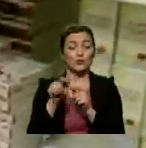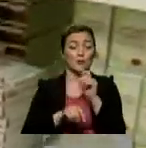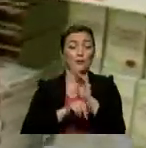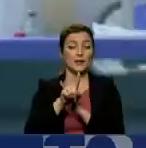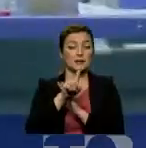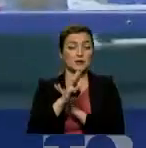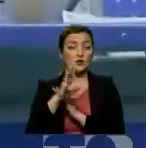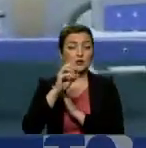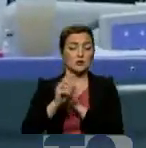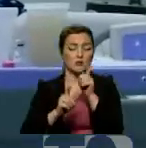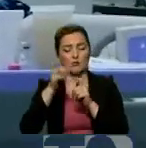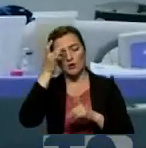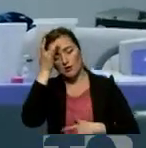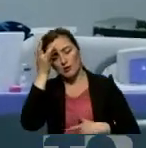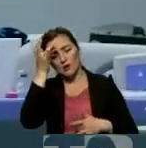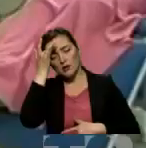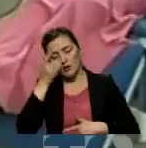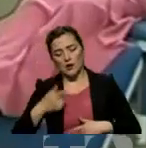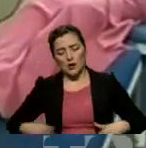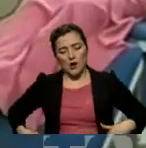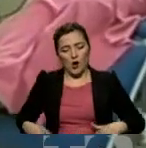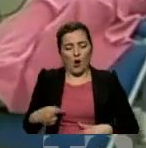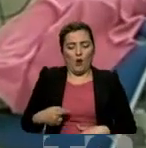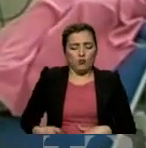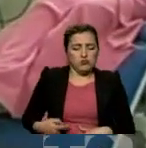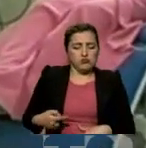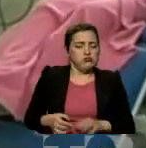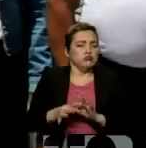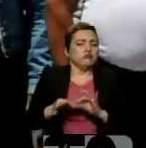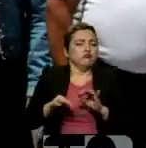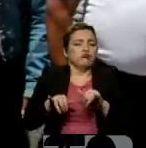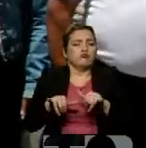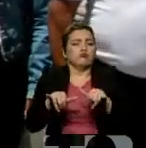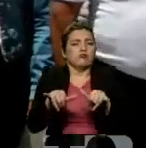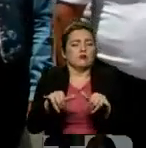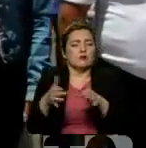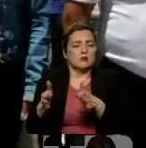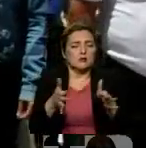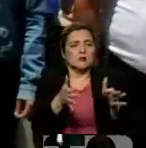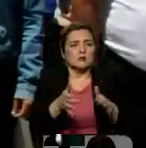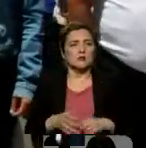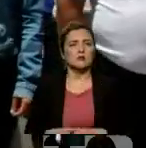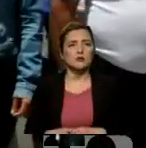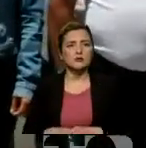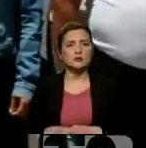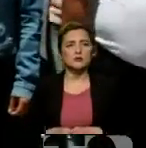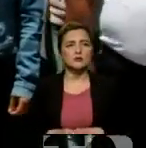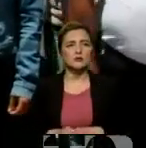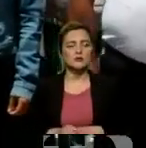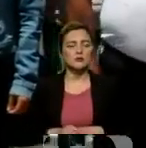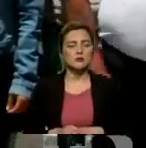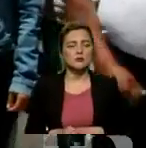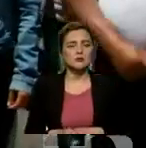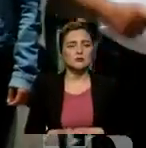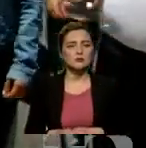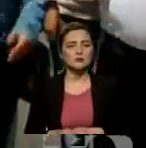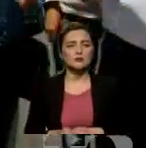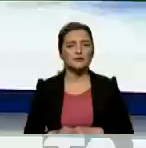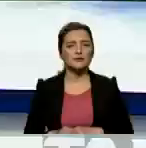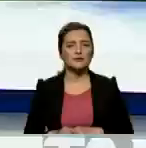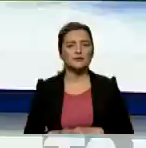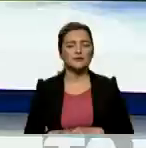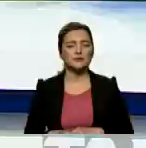más de 160 pacientes que se realizan diálisis peritoneal continúen con el tratamiento. En Quito, Stephanie Paz, 24